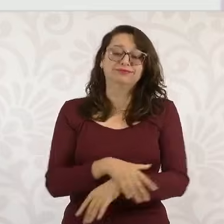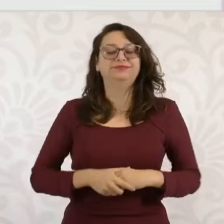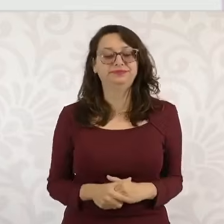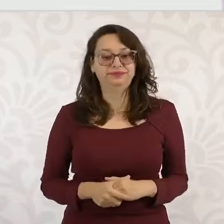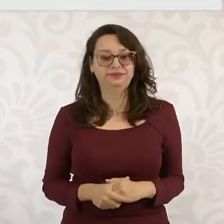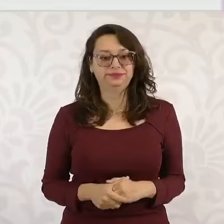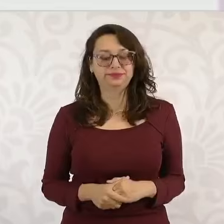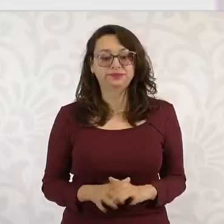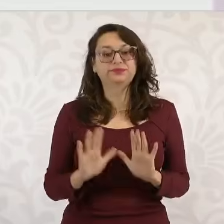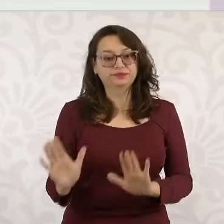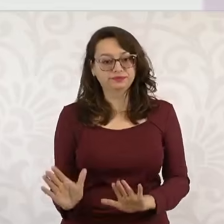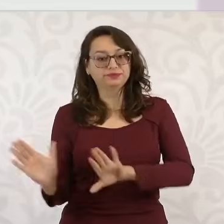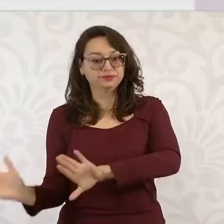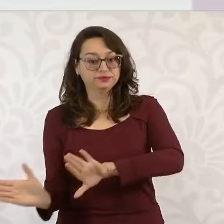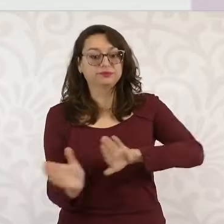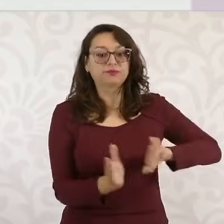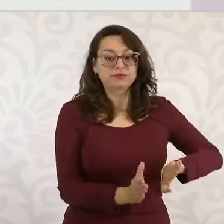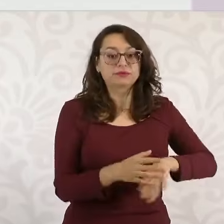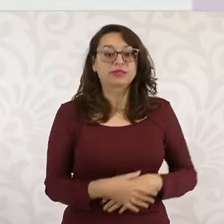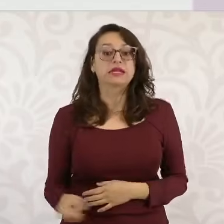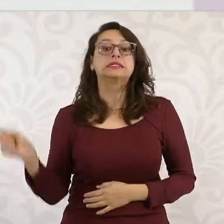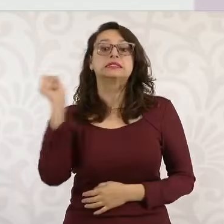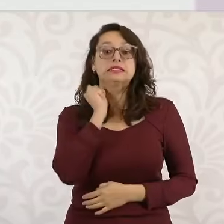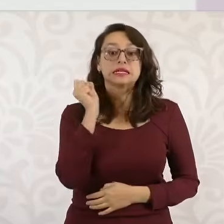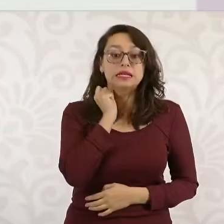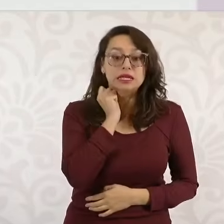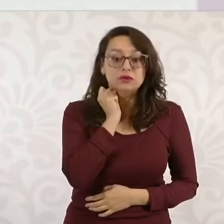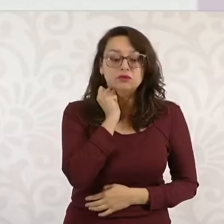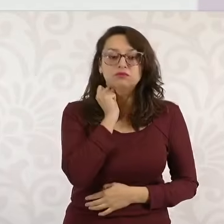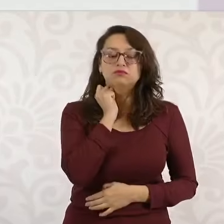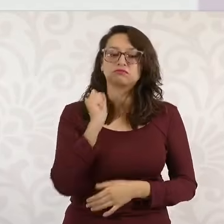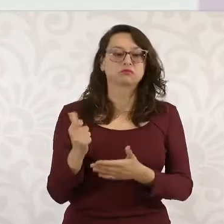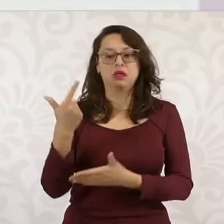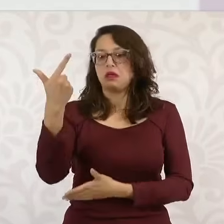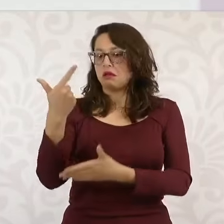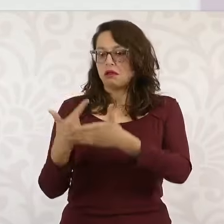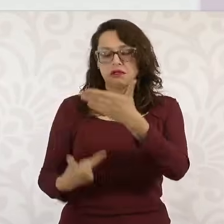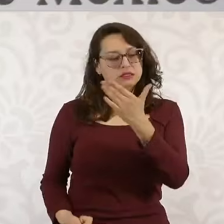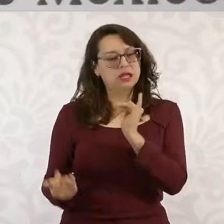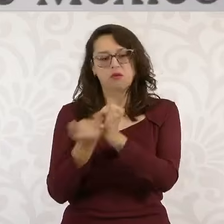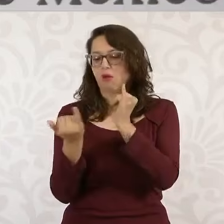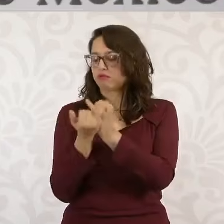Ahora, en el Senado, ahí sí se elimina la lista de representación proporcional.